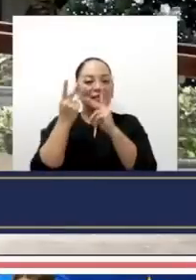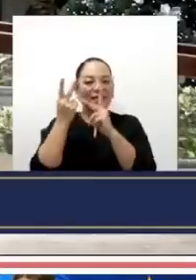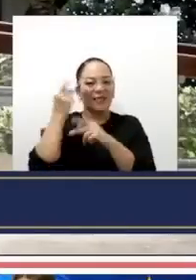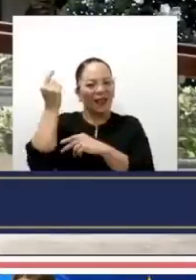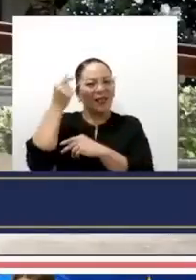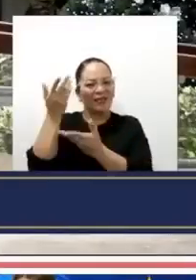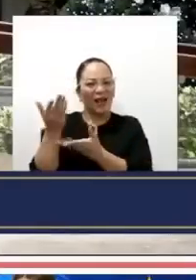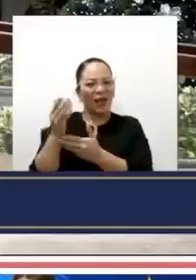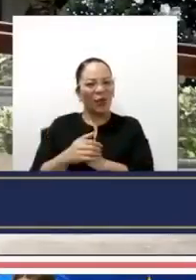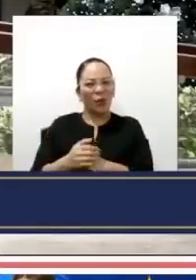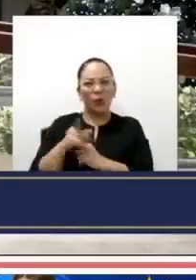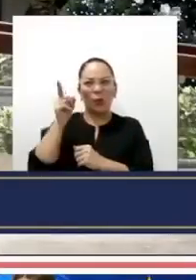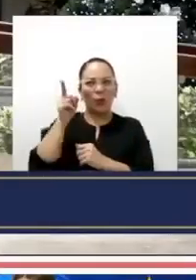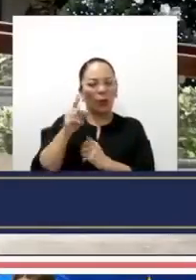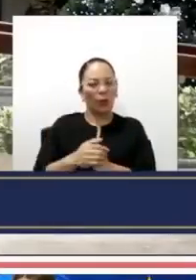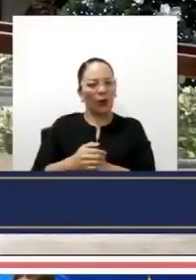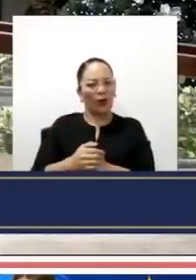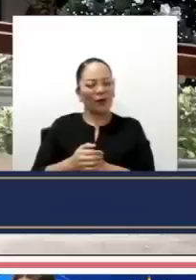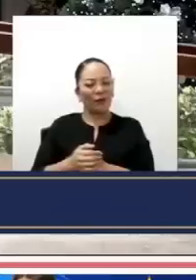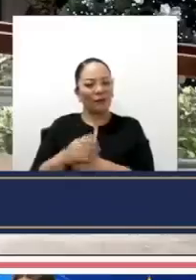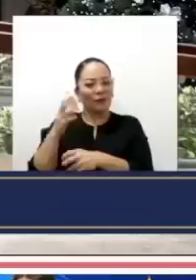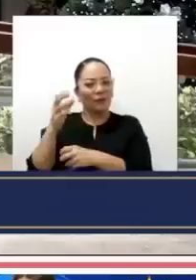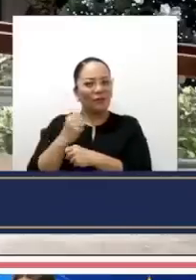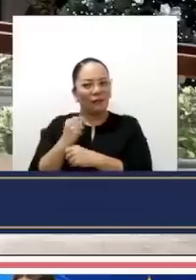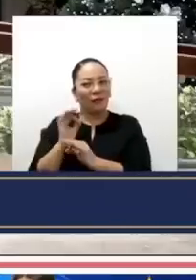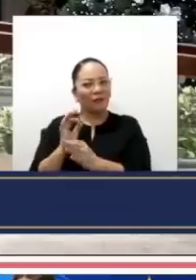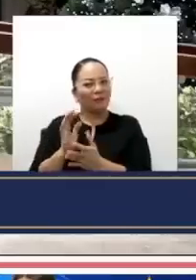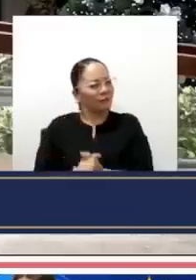Estado, ¿verdad? Y porque